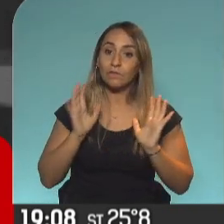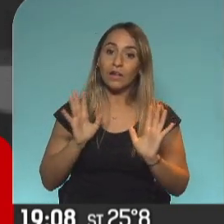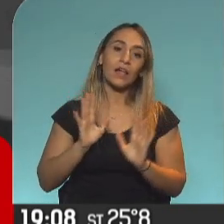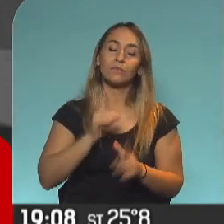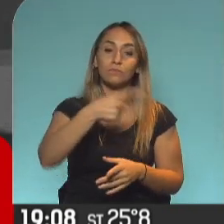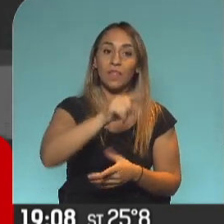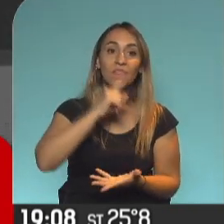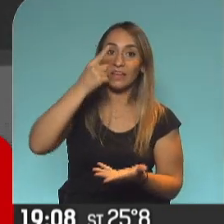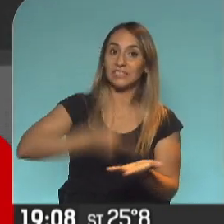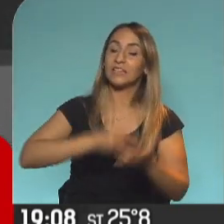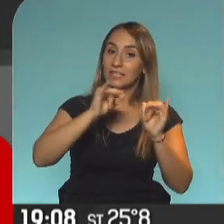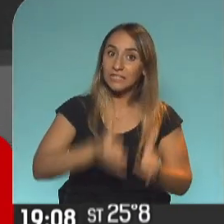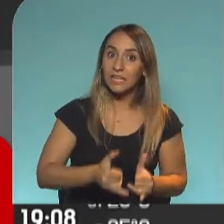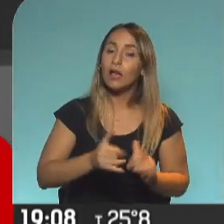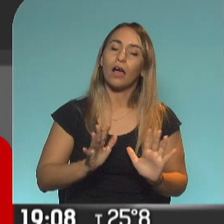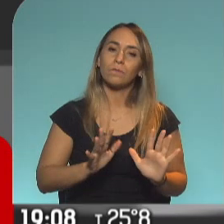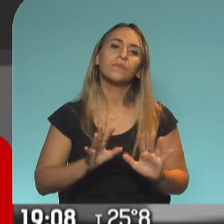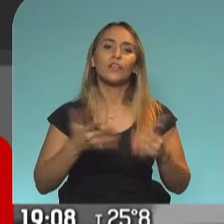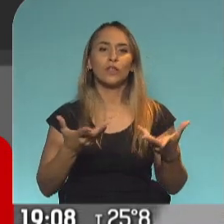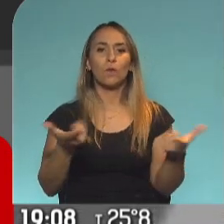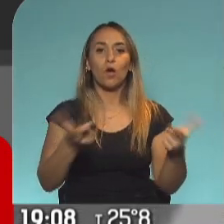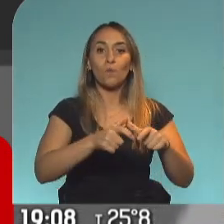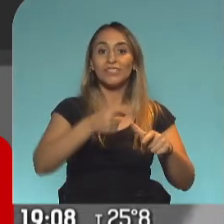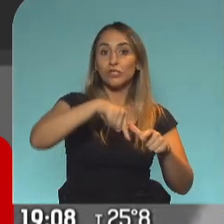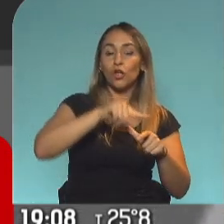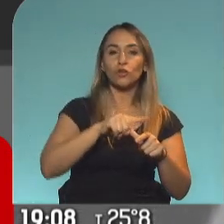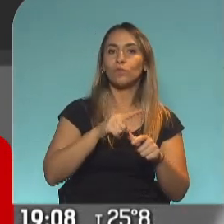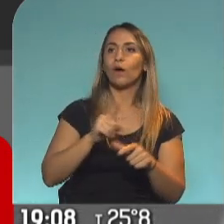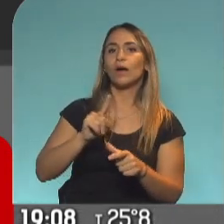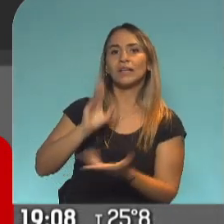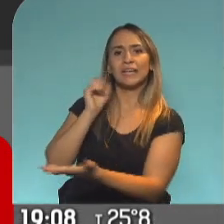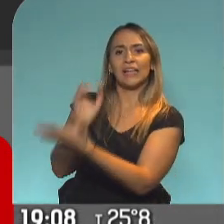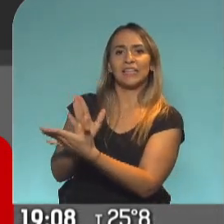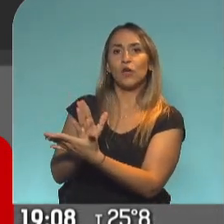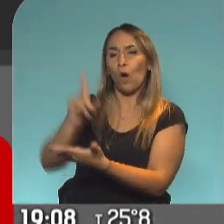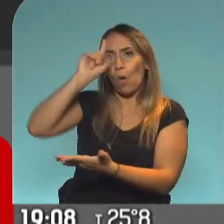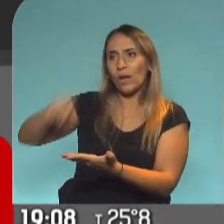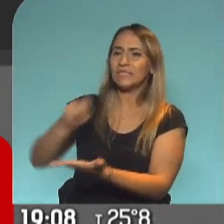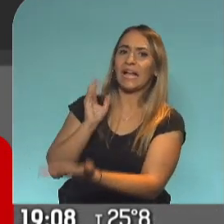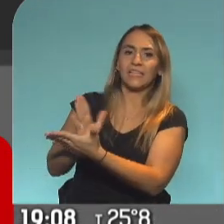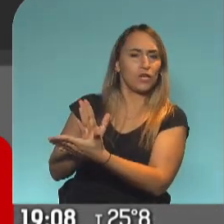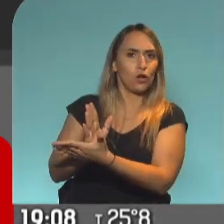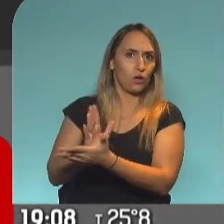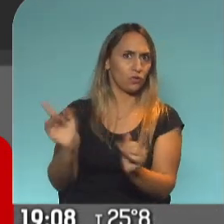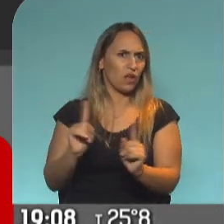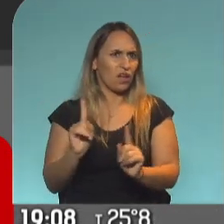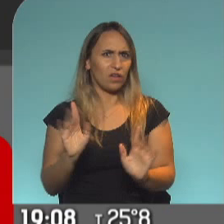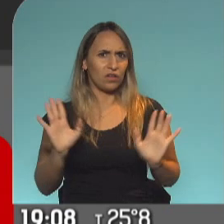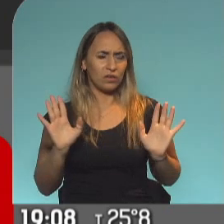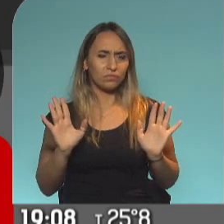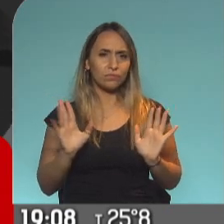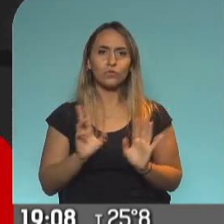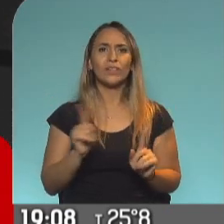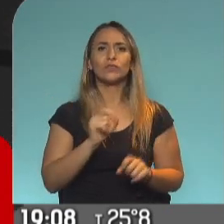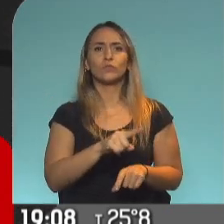decida realizar. O sea, la bicameral no va a poder sancionar jueces, por ejemplo. Y no, porque lo hacen, claro, no es el fundamento, no puede, porque eso